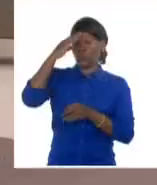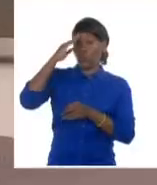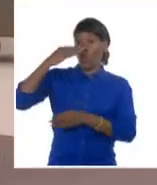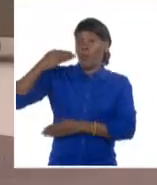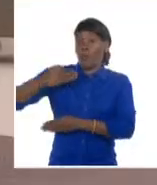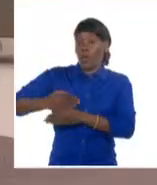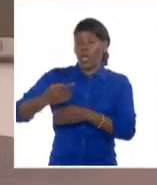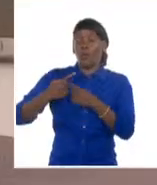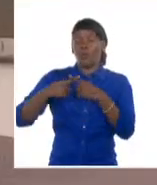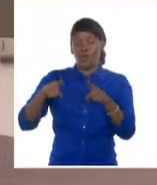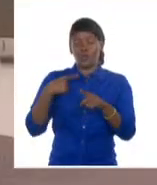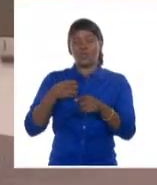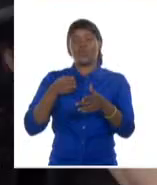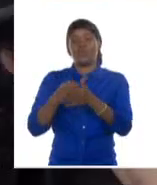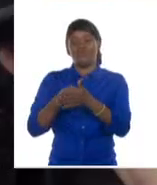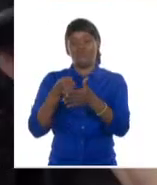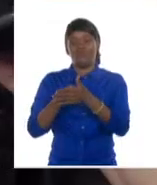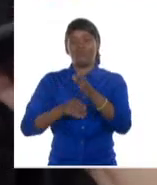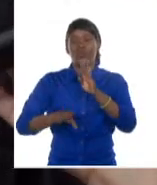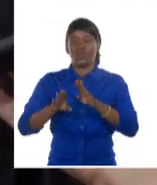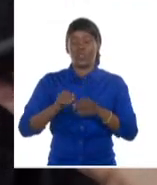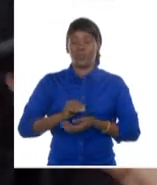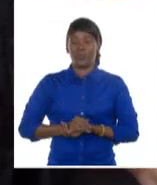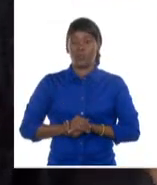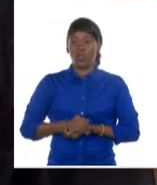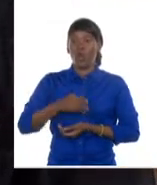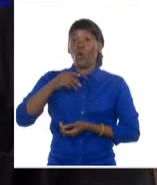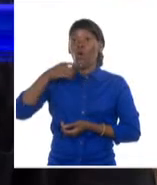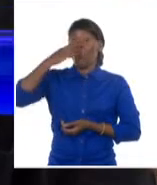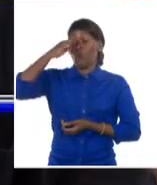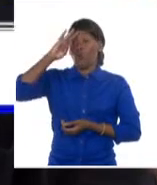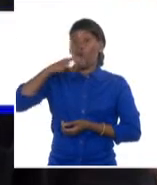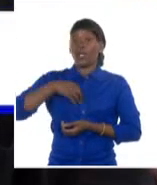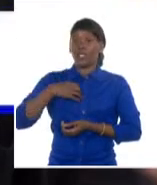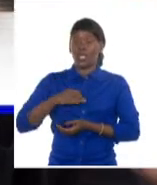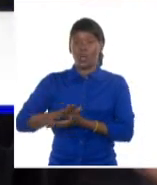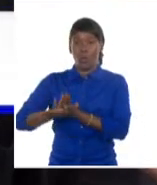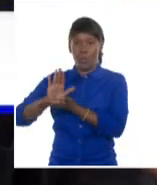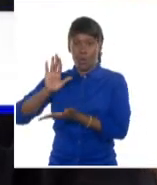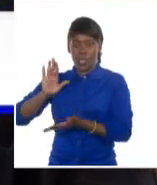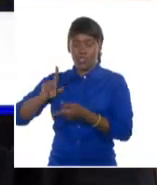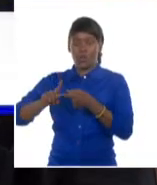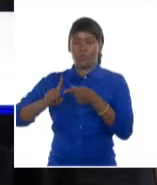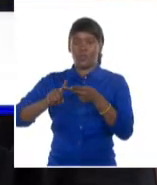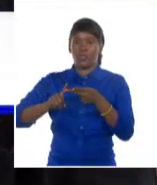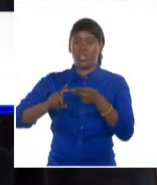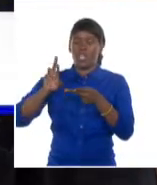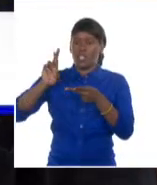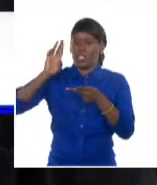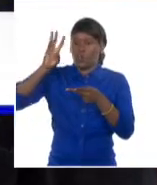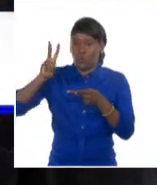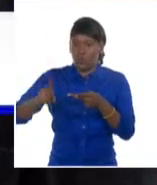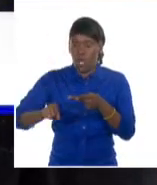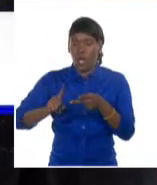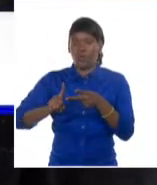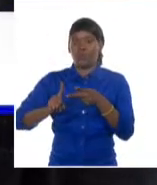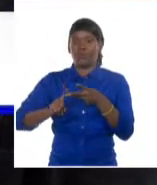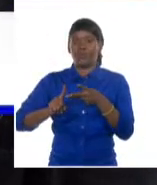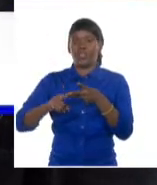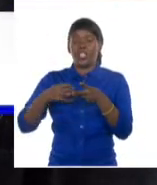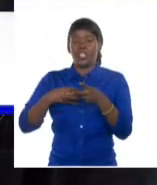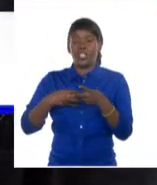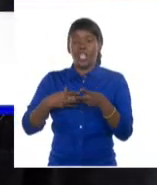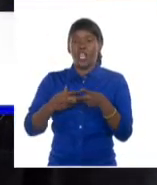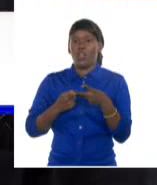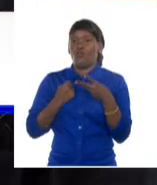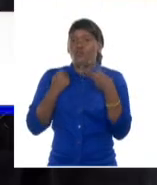cambio climático. No, Cuba trae resultados, Cuba trae compromiso y Cuba trae disposición a contribuir al esfuerzo global